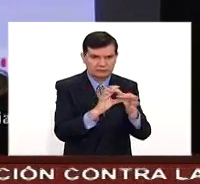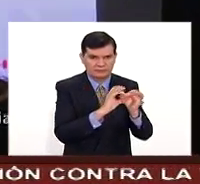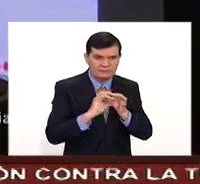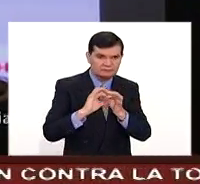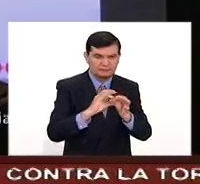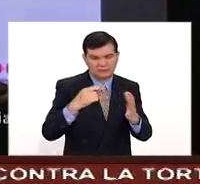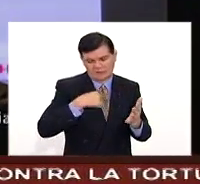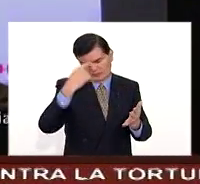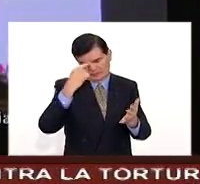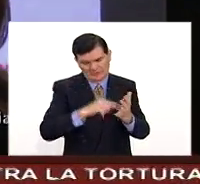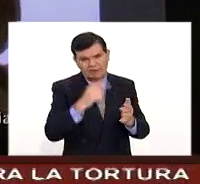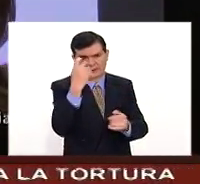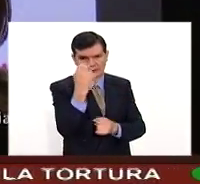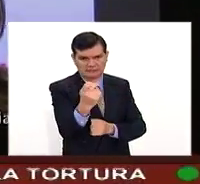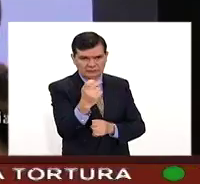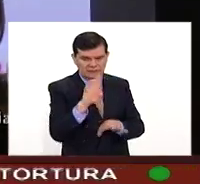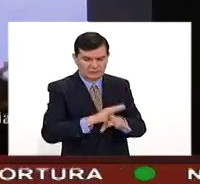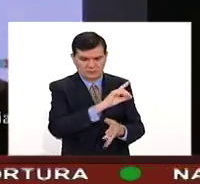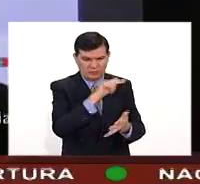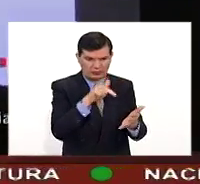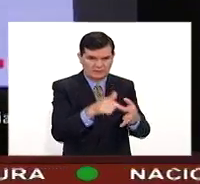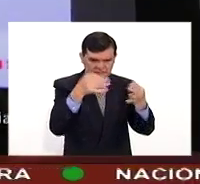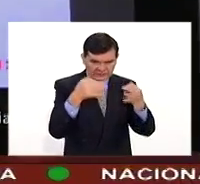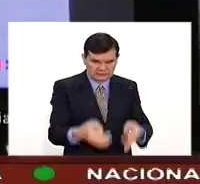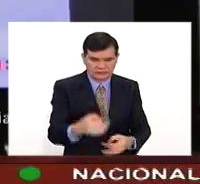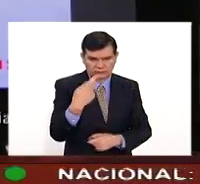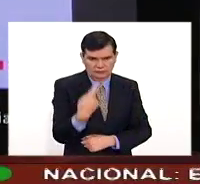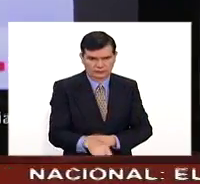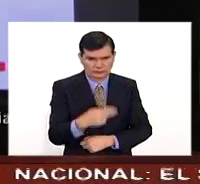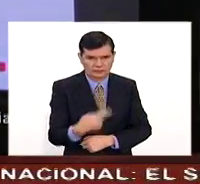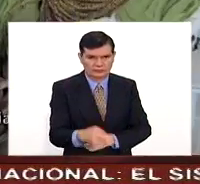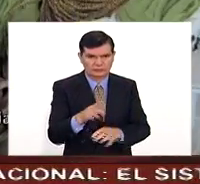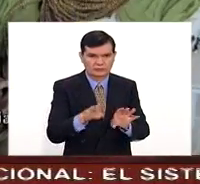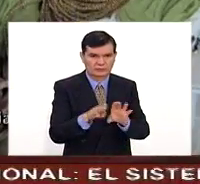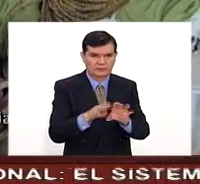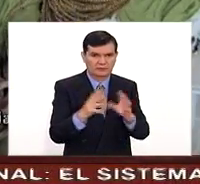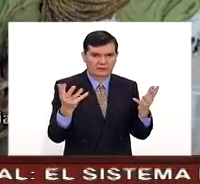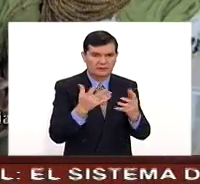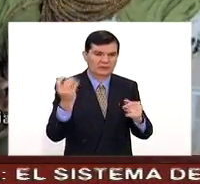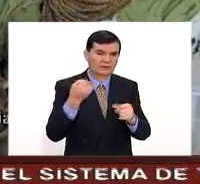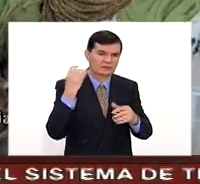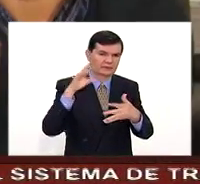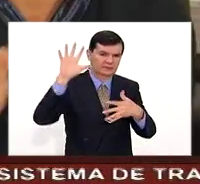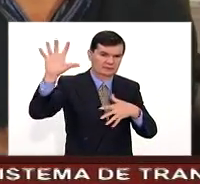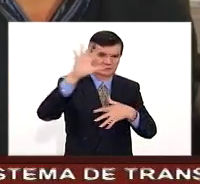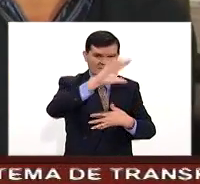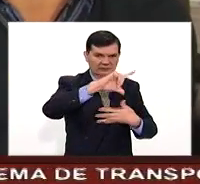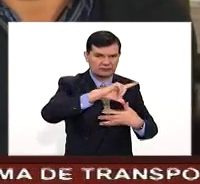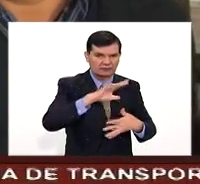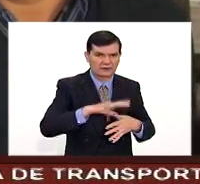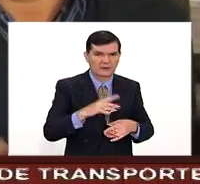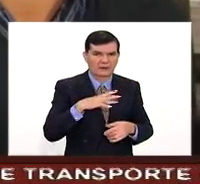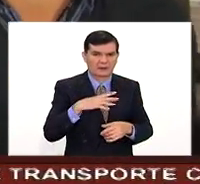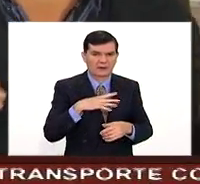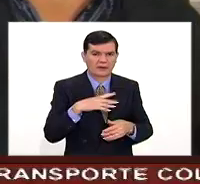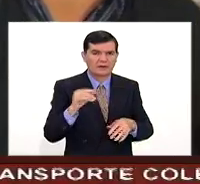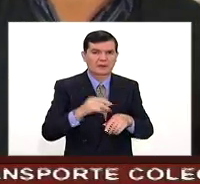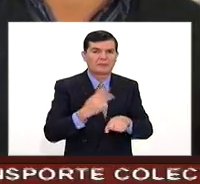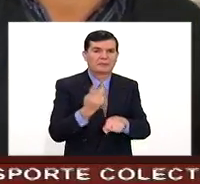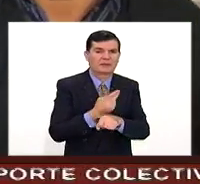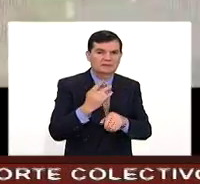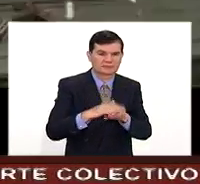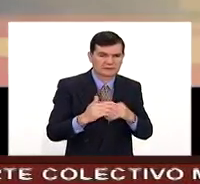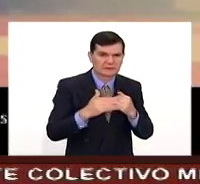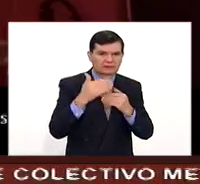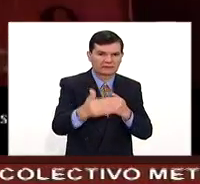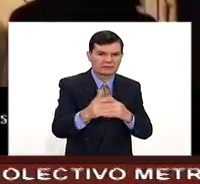que eso es realmente un espacio propio de la Conferência Iberoamericana. Nós hemos passado o